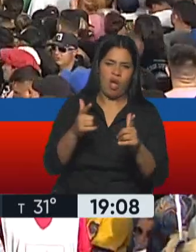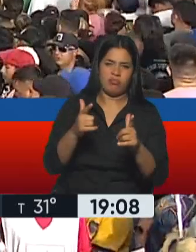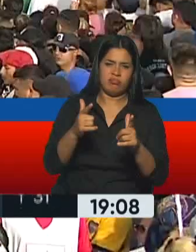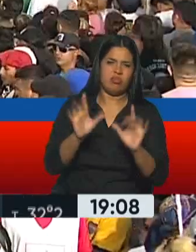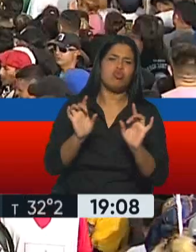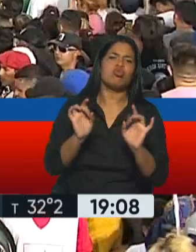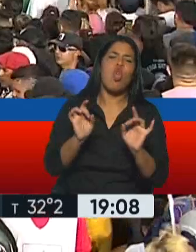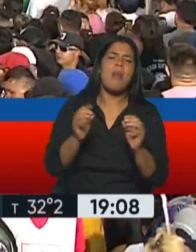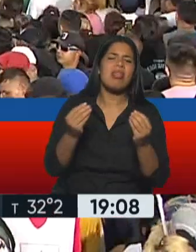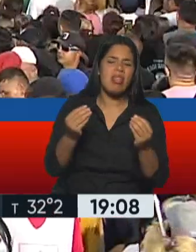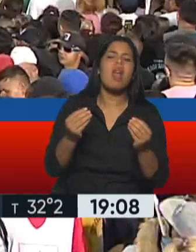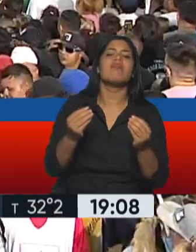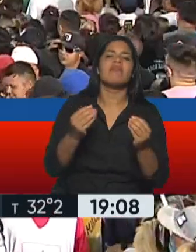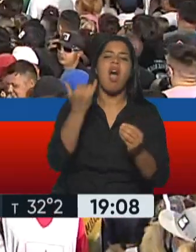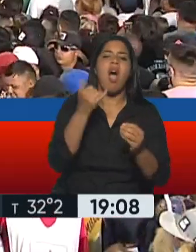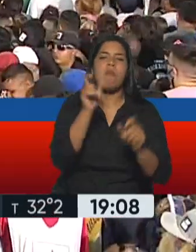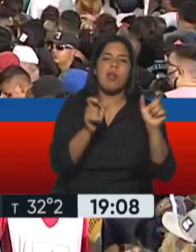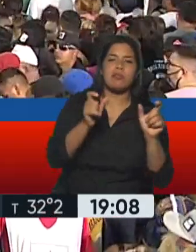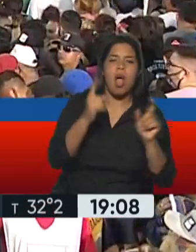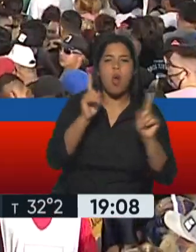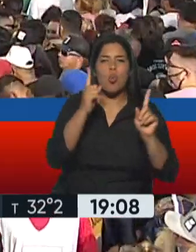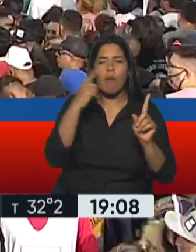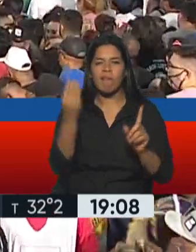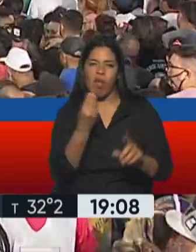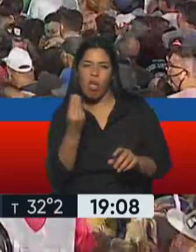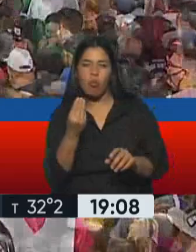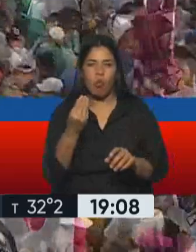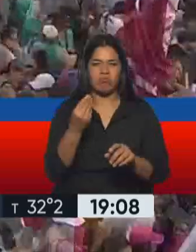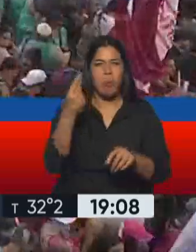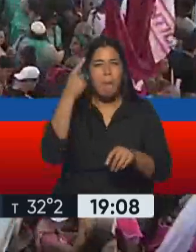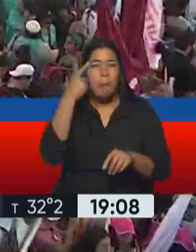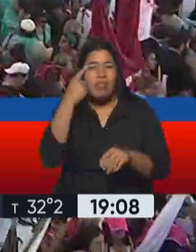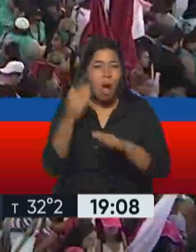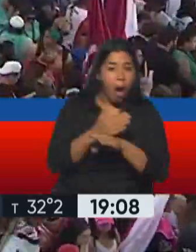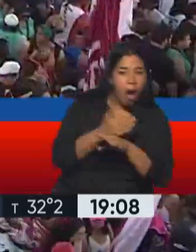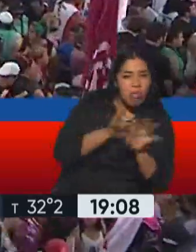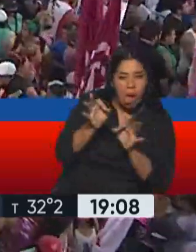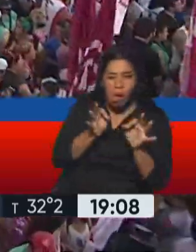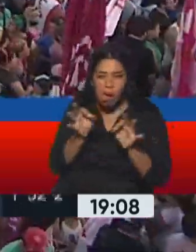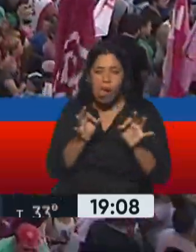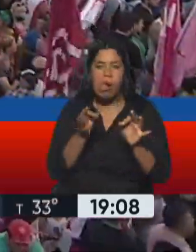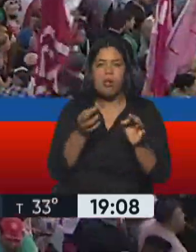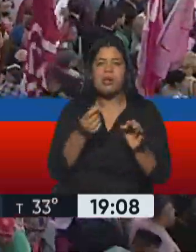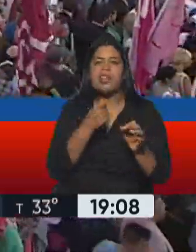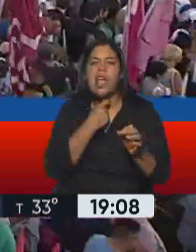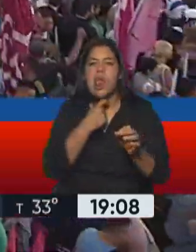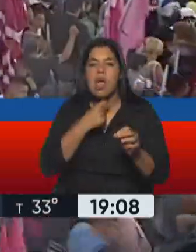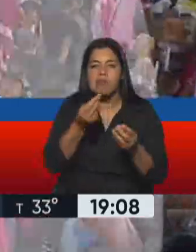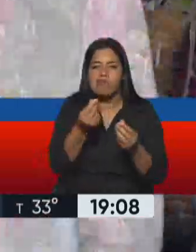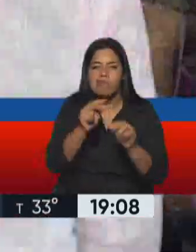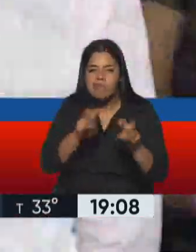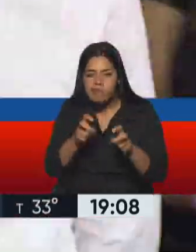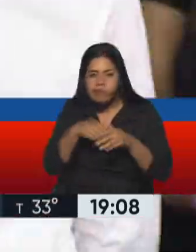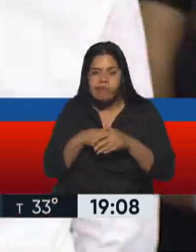de pícaros que quieren aprovechar el momento para sacar ganancias en desmedro de los argentinos y de las